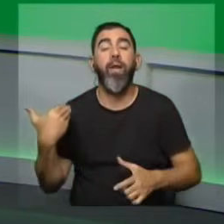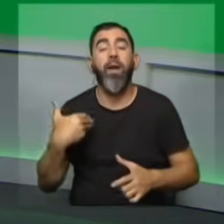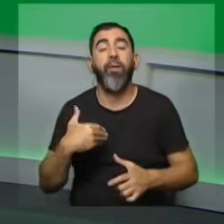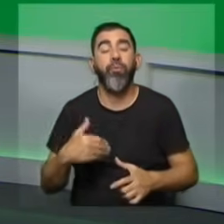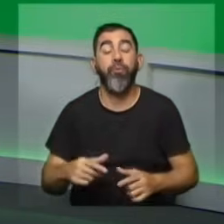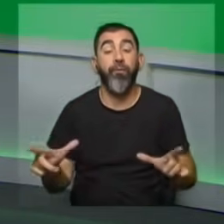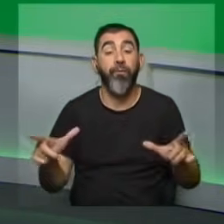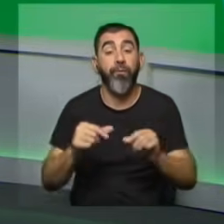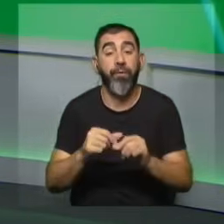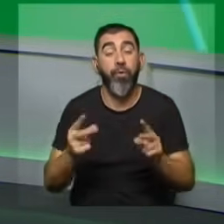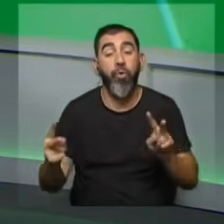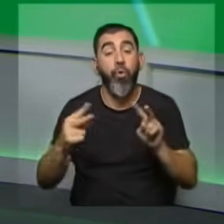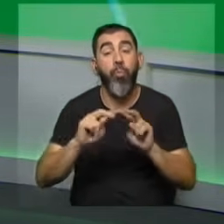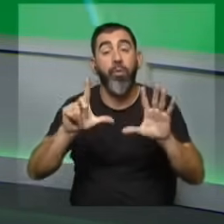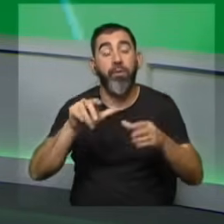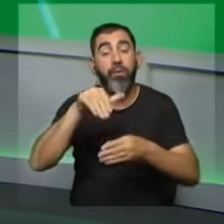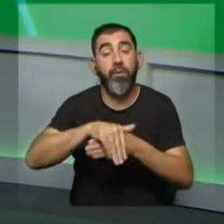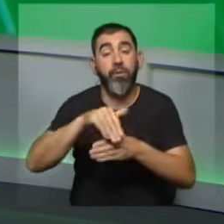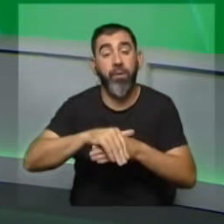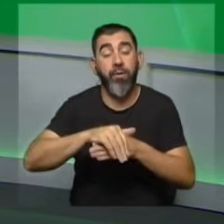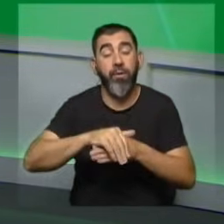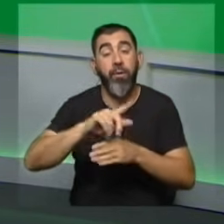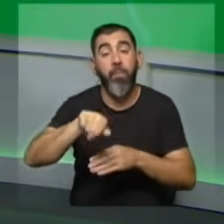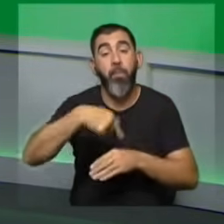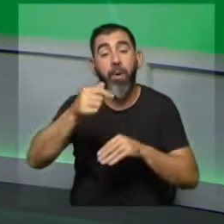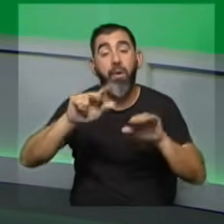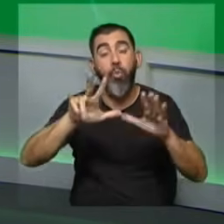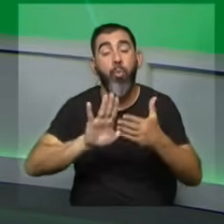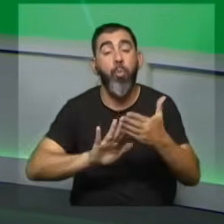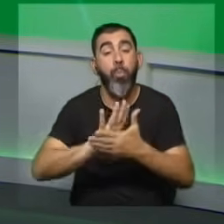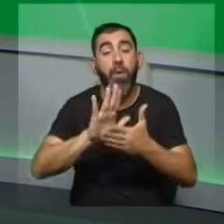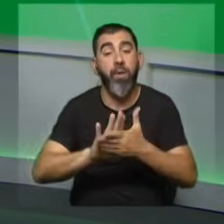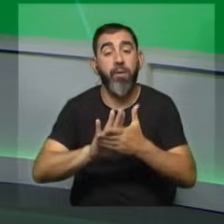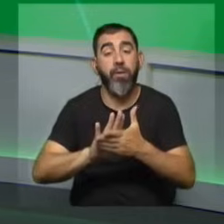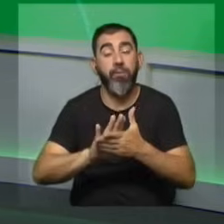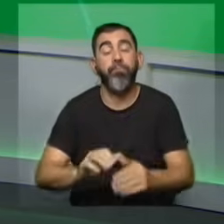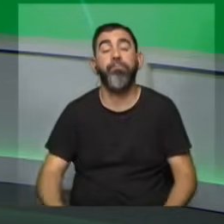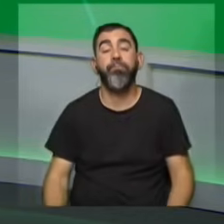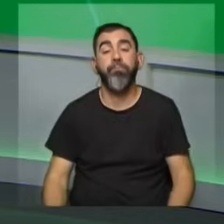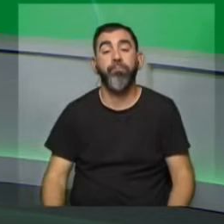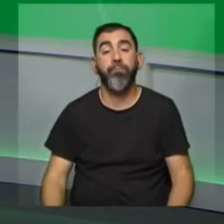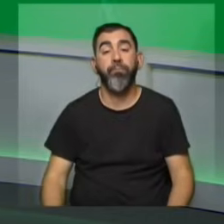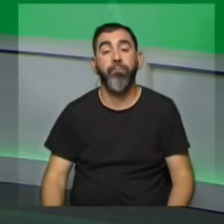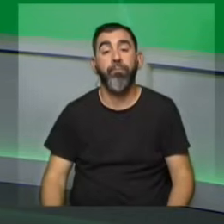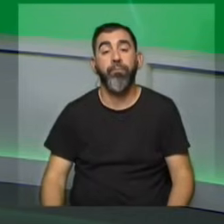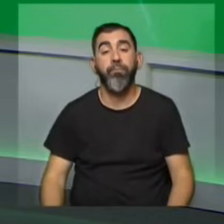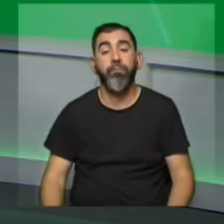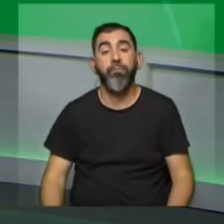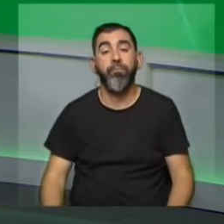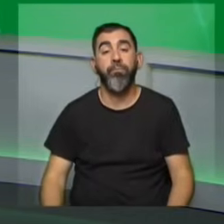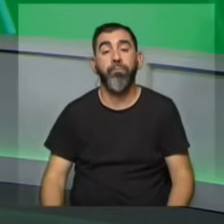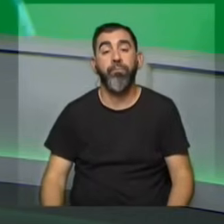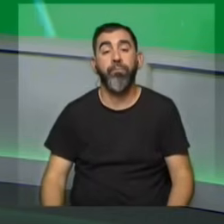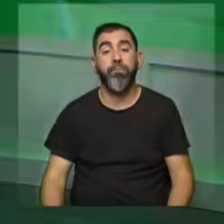muy bien nos vamos volvemos como siempre a las 19 horas en nuestra edición central o mañana a las 8 de la mañana la primera edición de MB de noticias que pasen bien